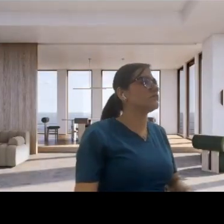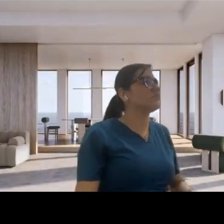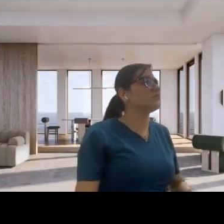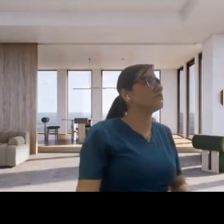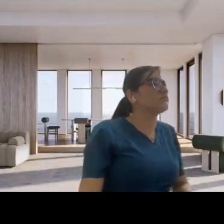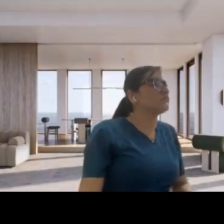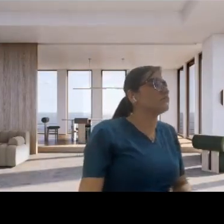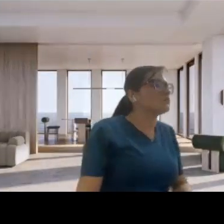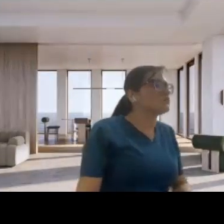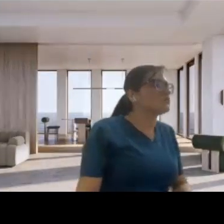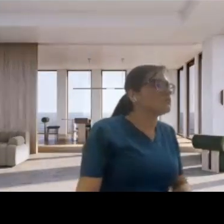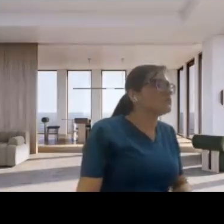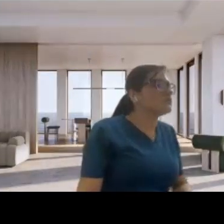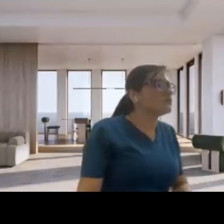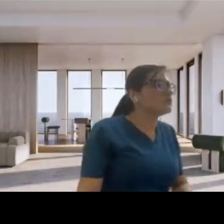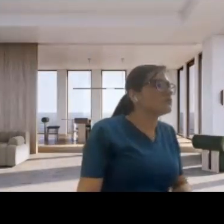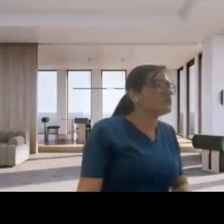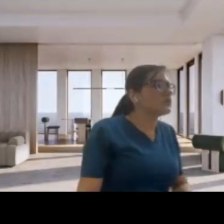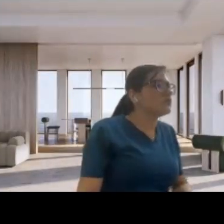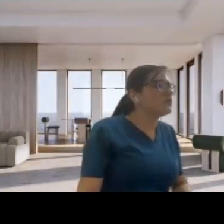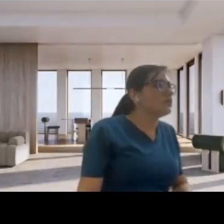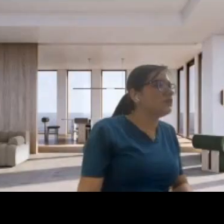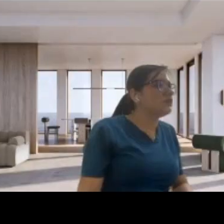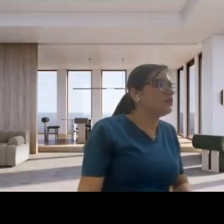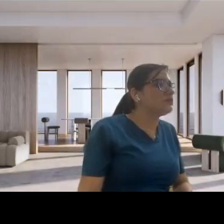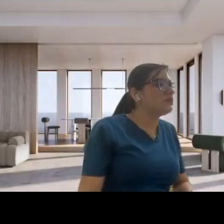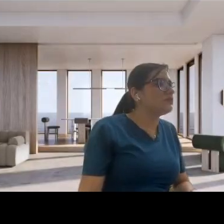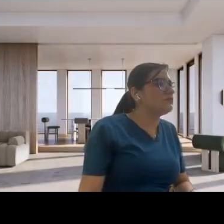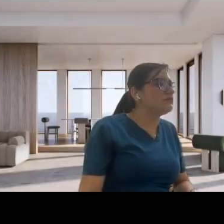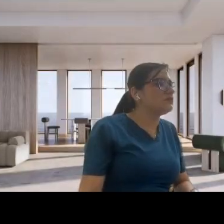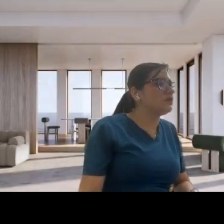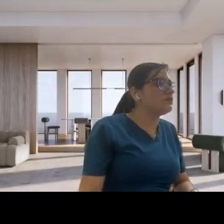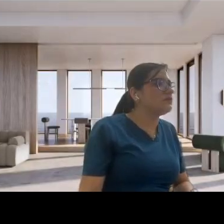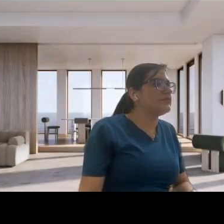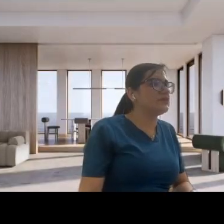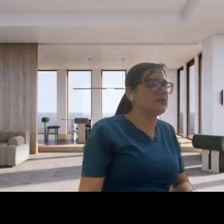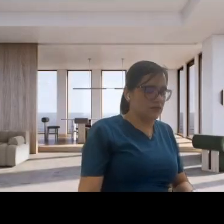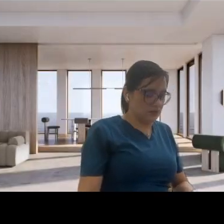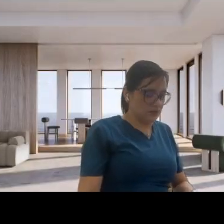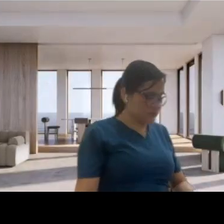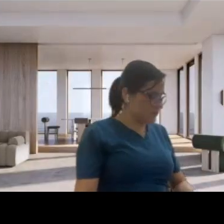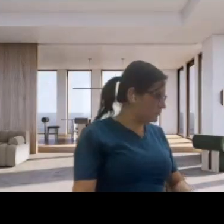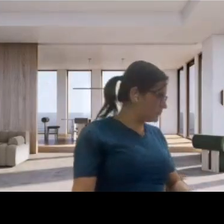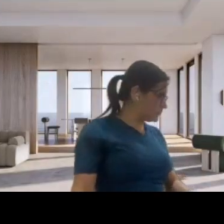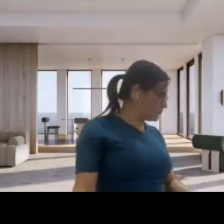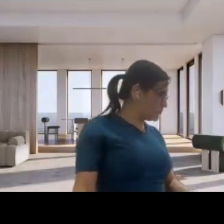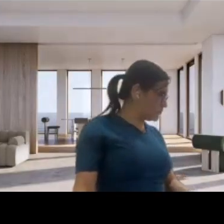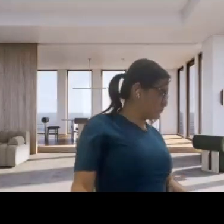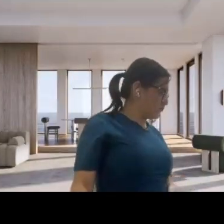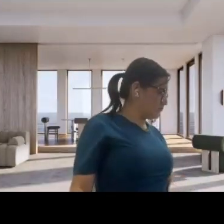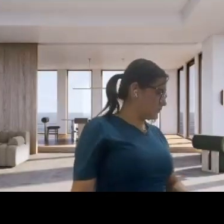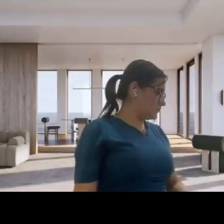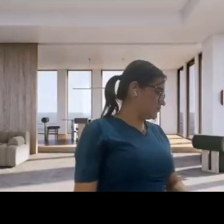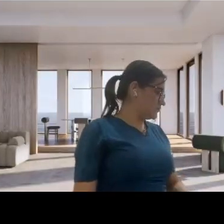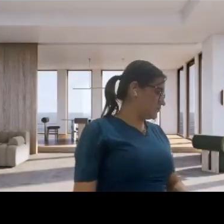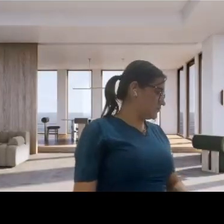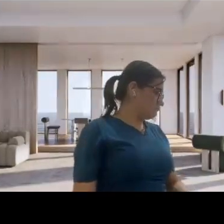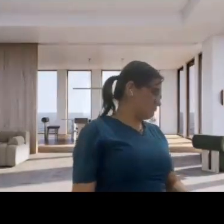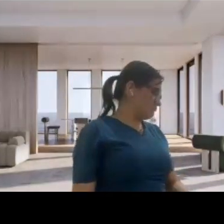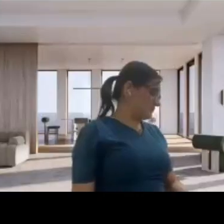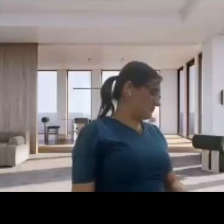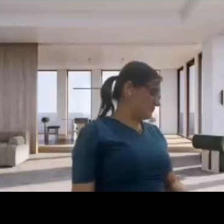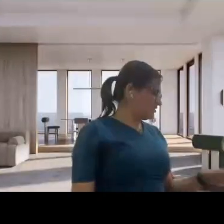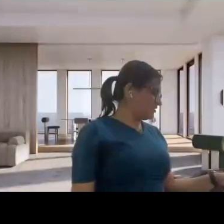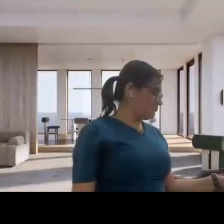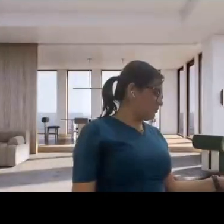pero también está que actualmente por la desgracia se ejerce en la mayoría de las veces medicina a la